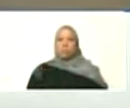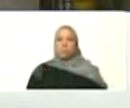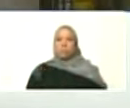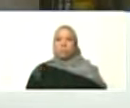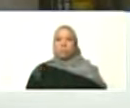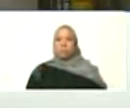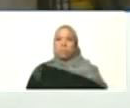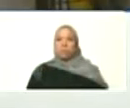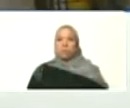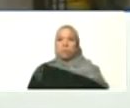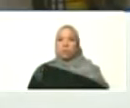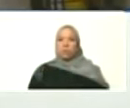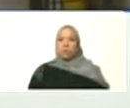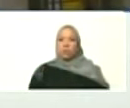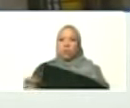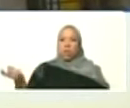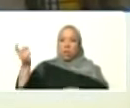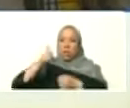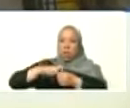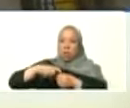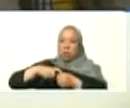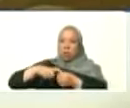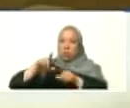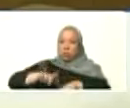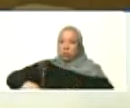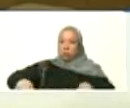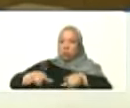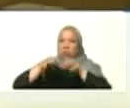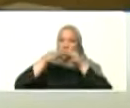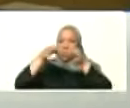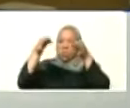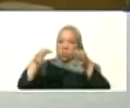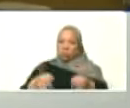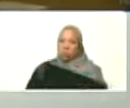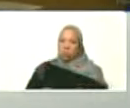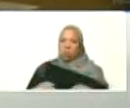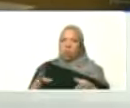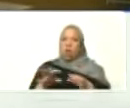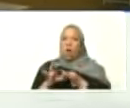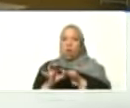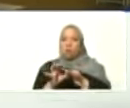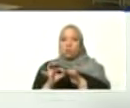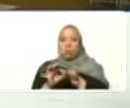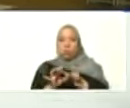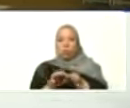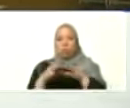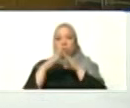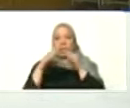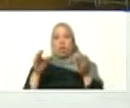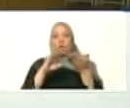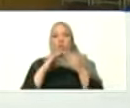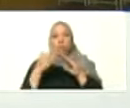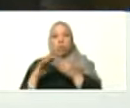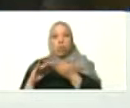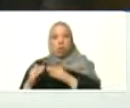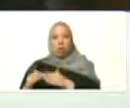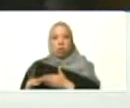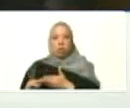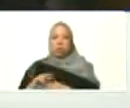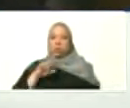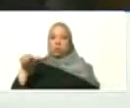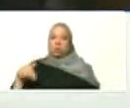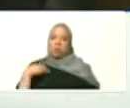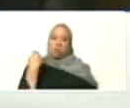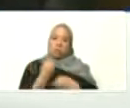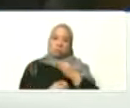Algunas instalaciones internas. Pero yo estoy seguro que con la unión de toda la comunidad, nosotros